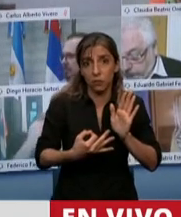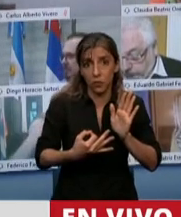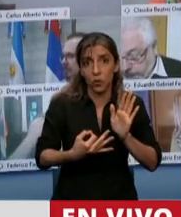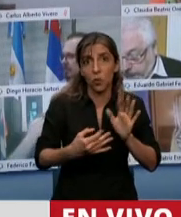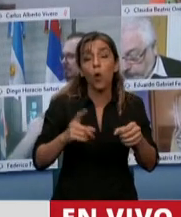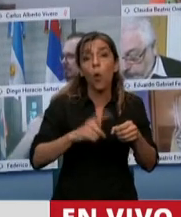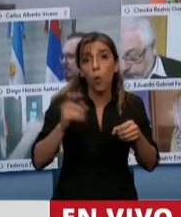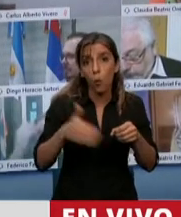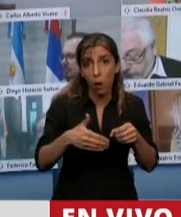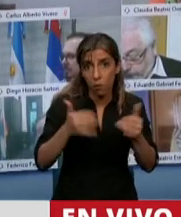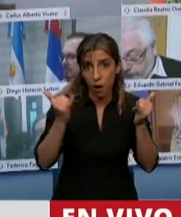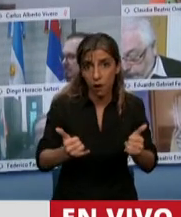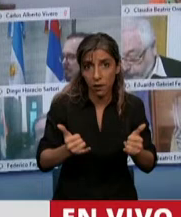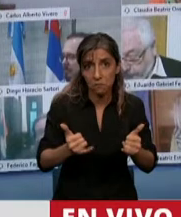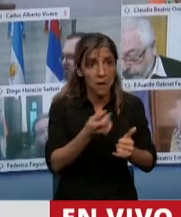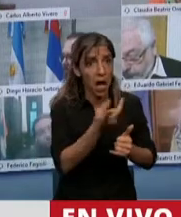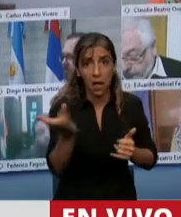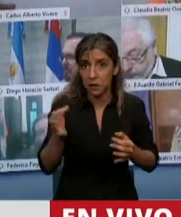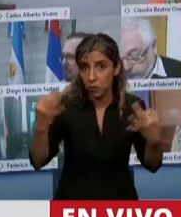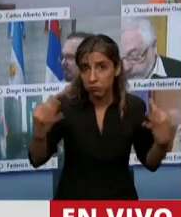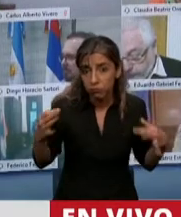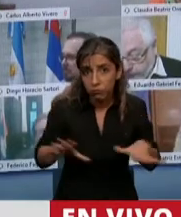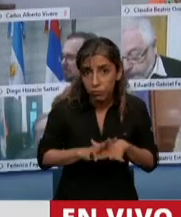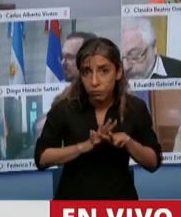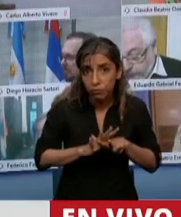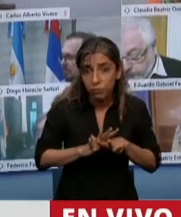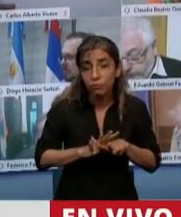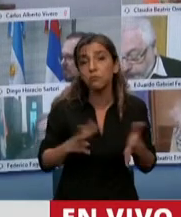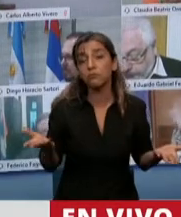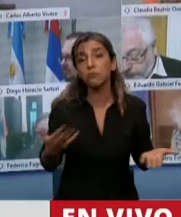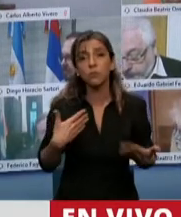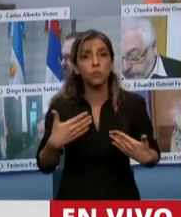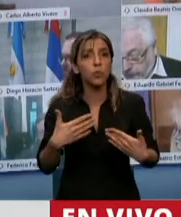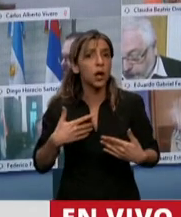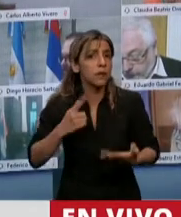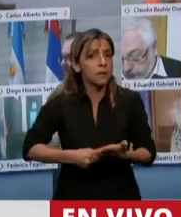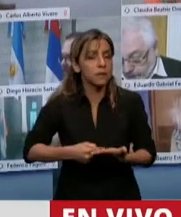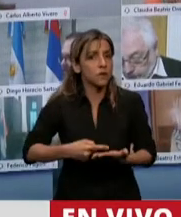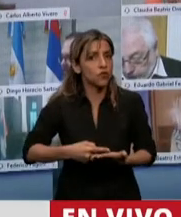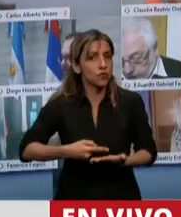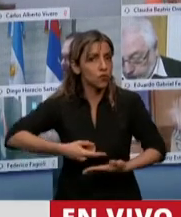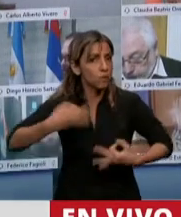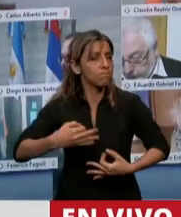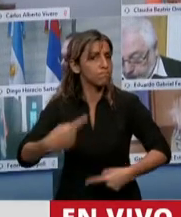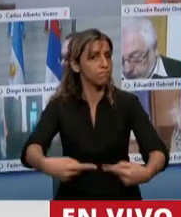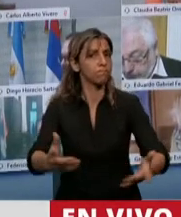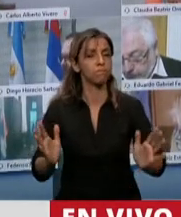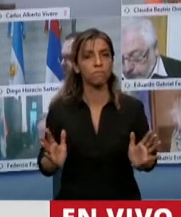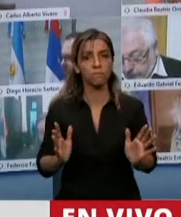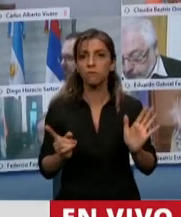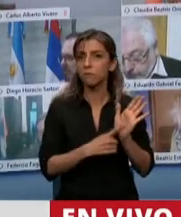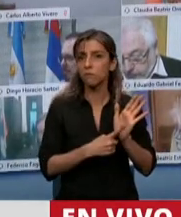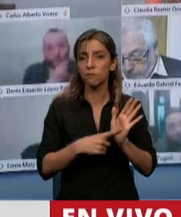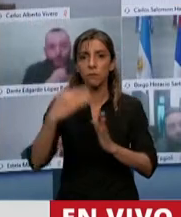quórum reglamentario y que por lo tanto tiene todos los márgenes para tomar las decisiones que haya que tomar en el marco del reglamento